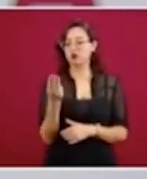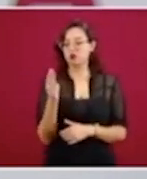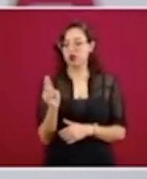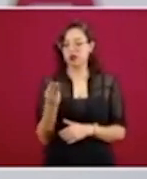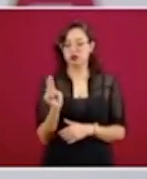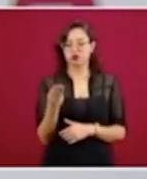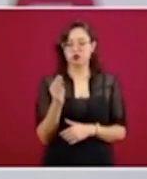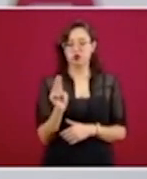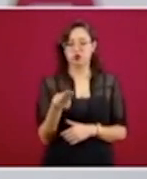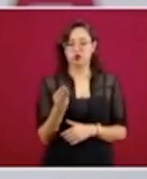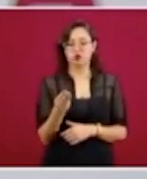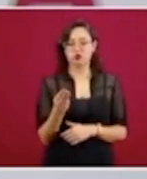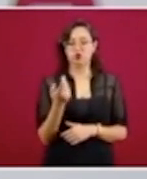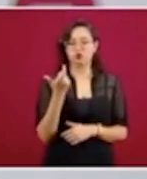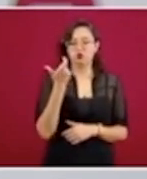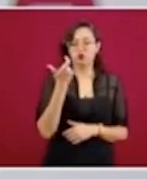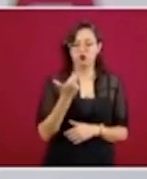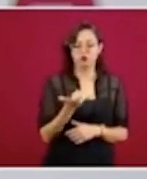por la vía